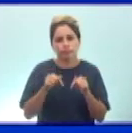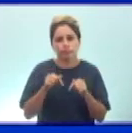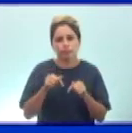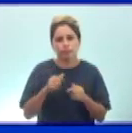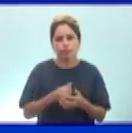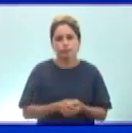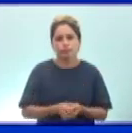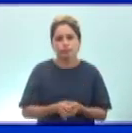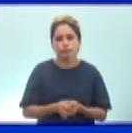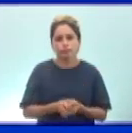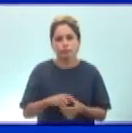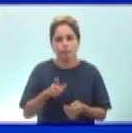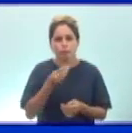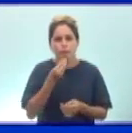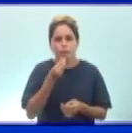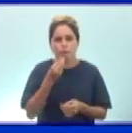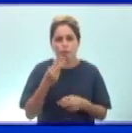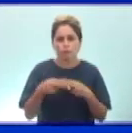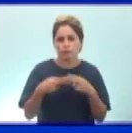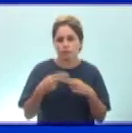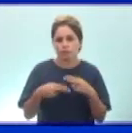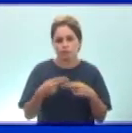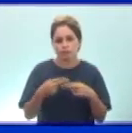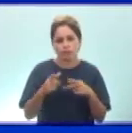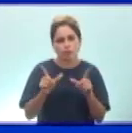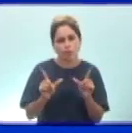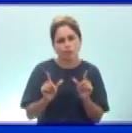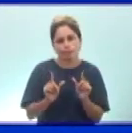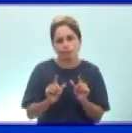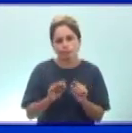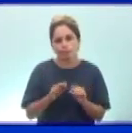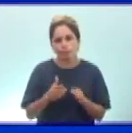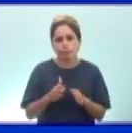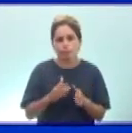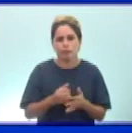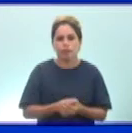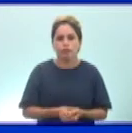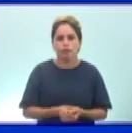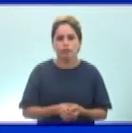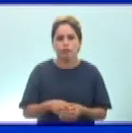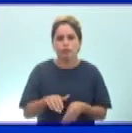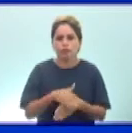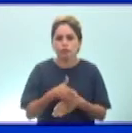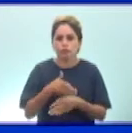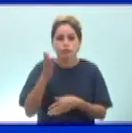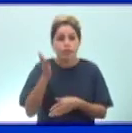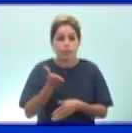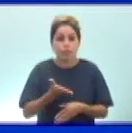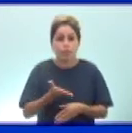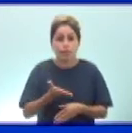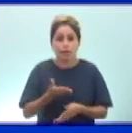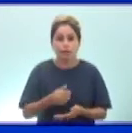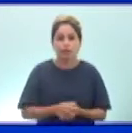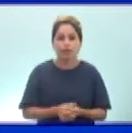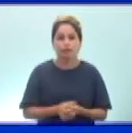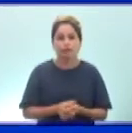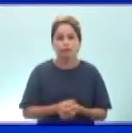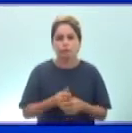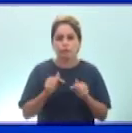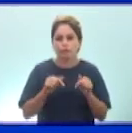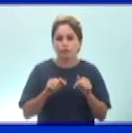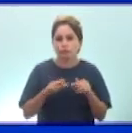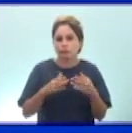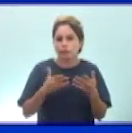una manera más abreviada, es decir, pudiéramos representarlo por la distribución simplificada, y para esto tendríamos que tener en